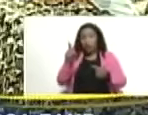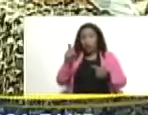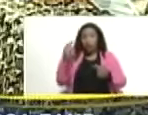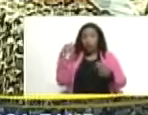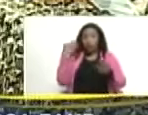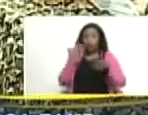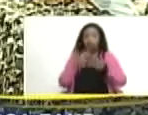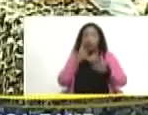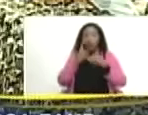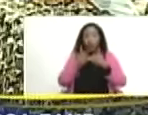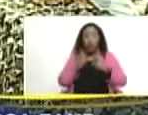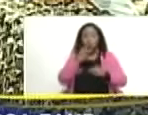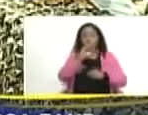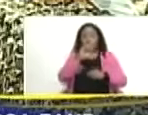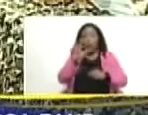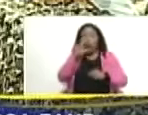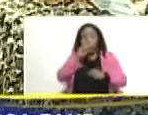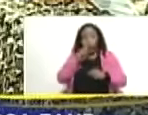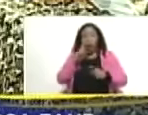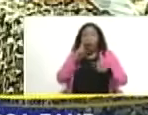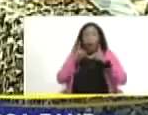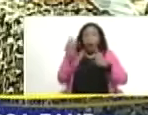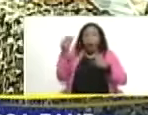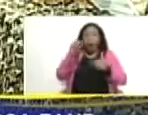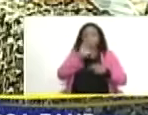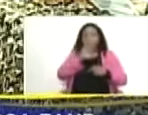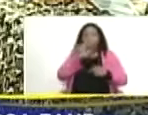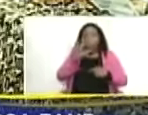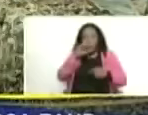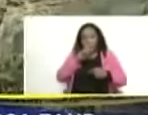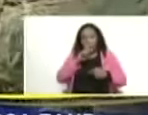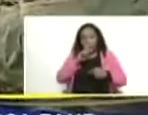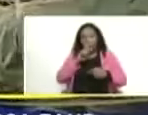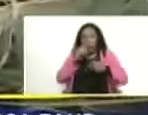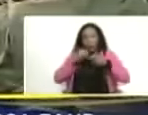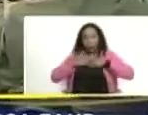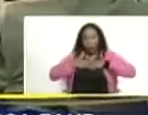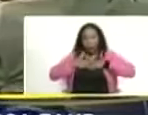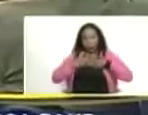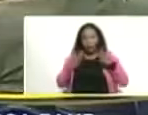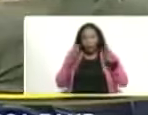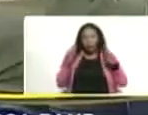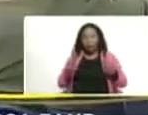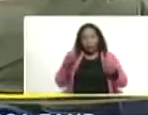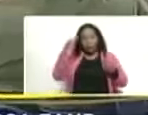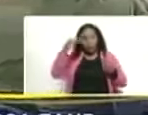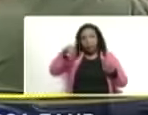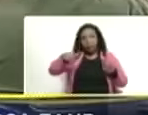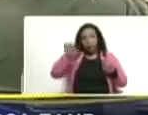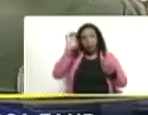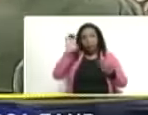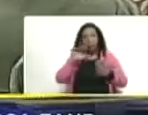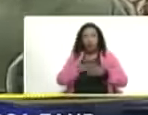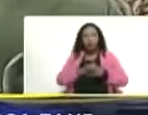durante 33 años, inclusive más de 33 años, dieron su vida como oficiales de la patria. Mi reconocimiento desde